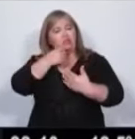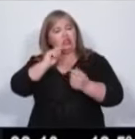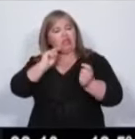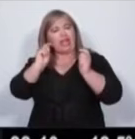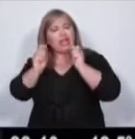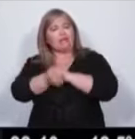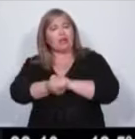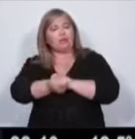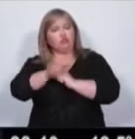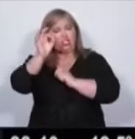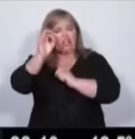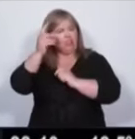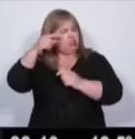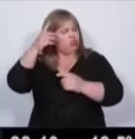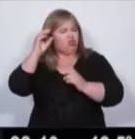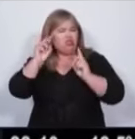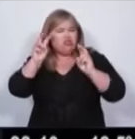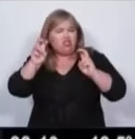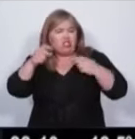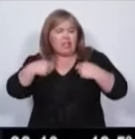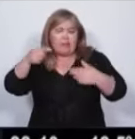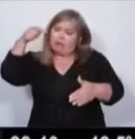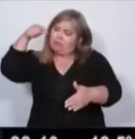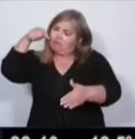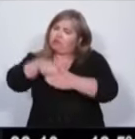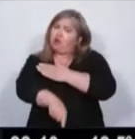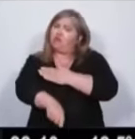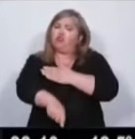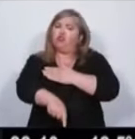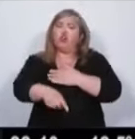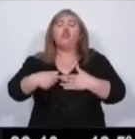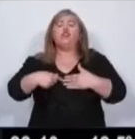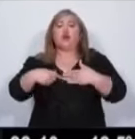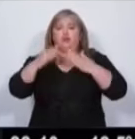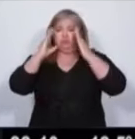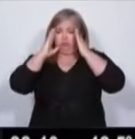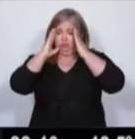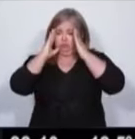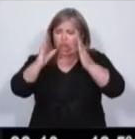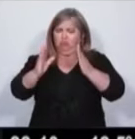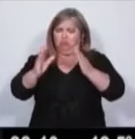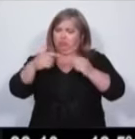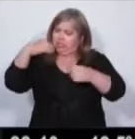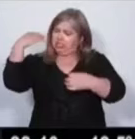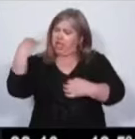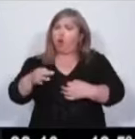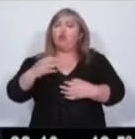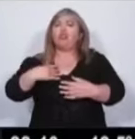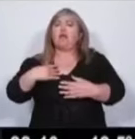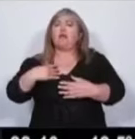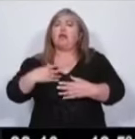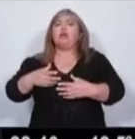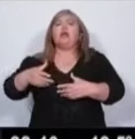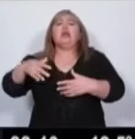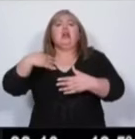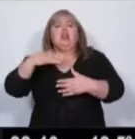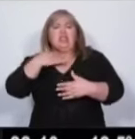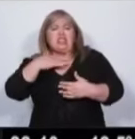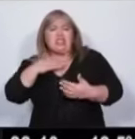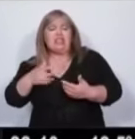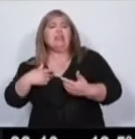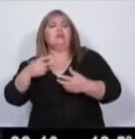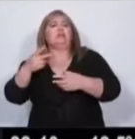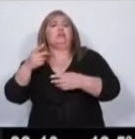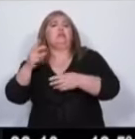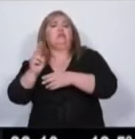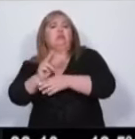voy a fondo, me conocen, y cuando digo que me dedico a combatir la inseguridad, lo voy a hacer. En